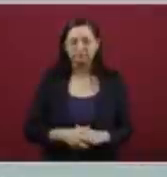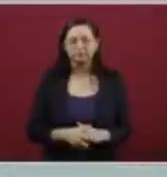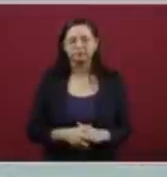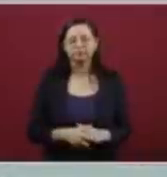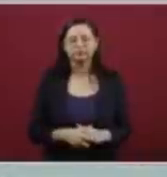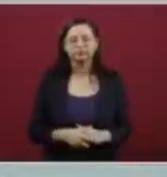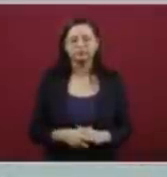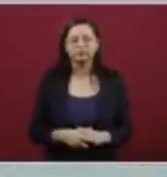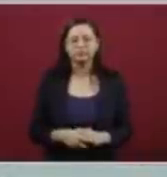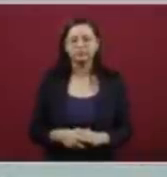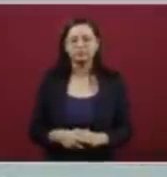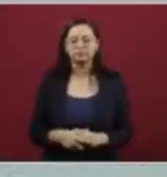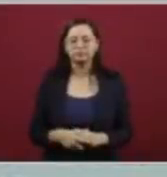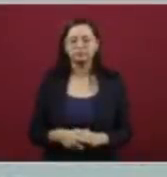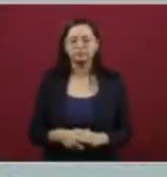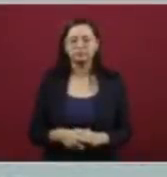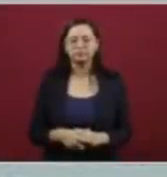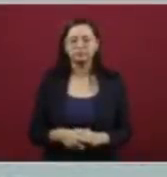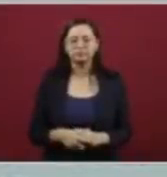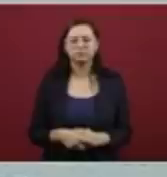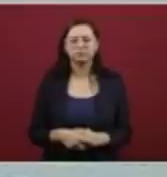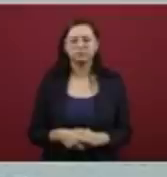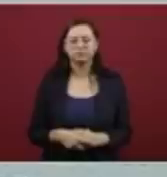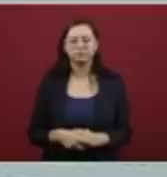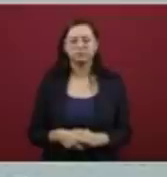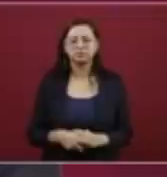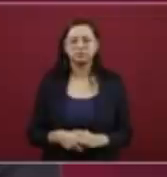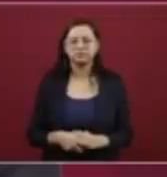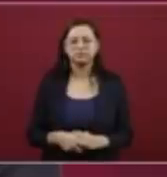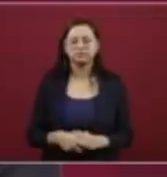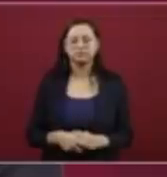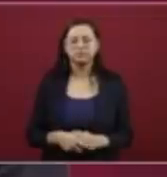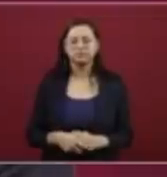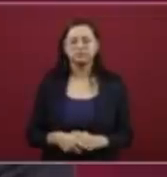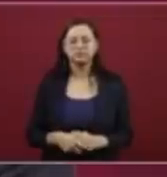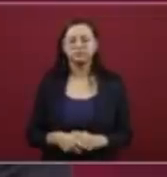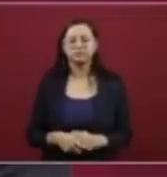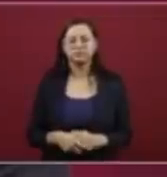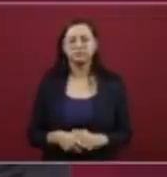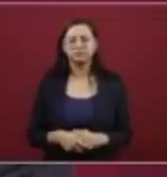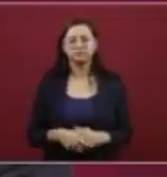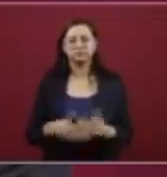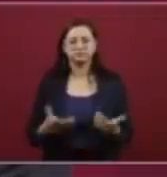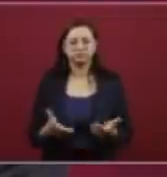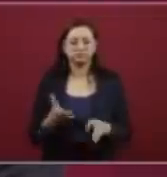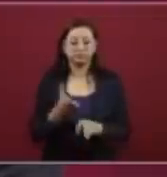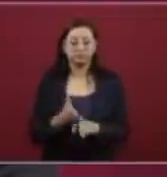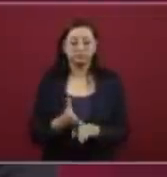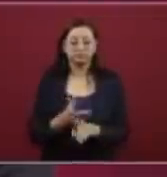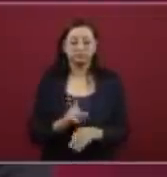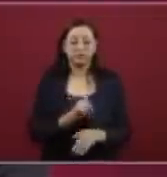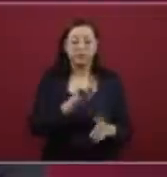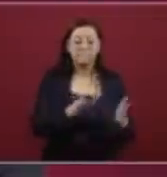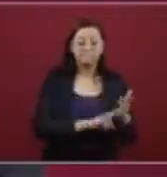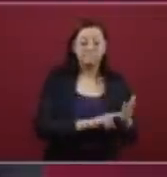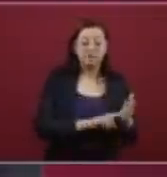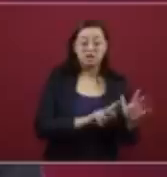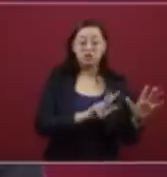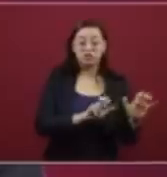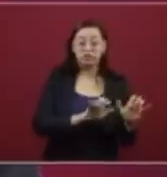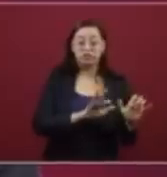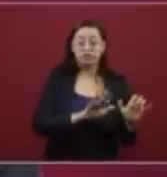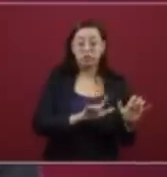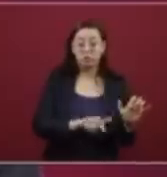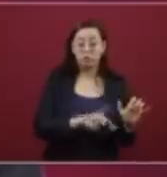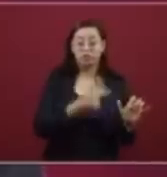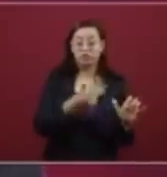que se podía juzgar al presidente, como lo establecía la Constitución de 1857,